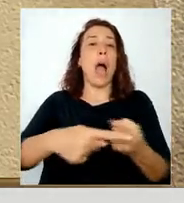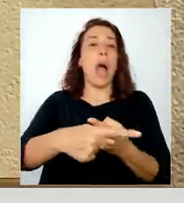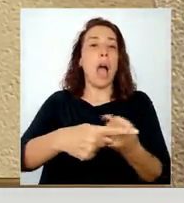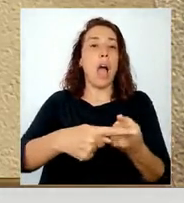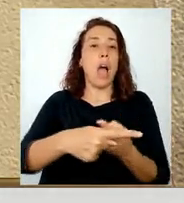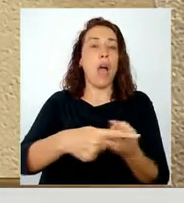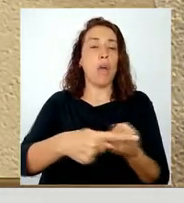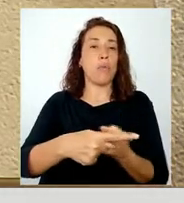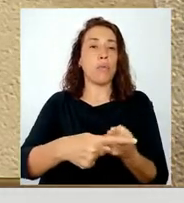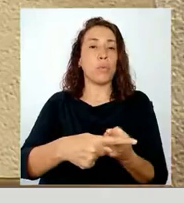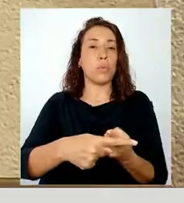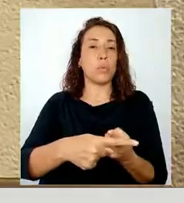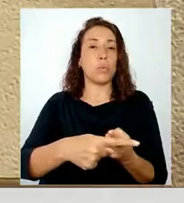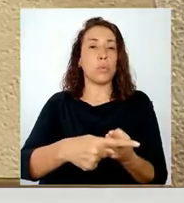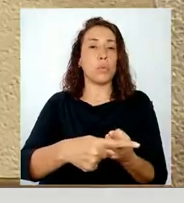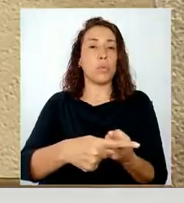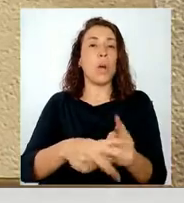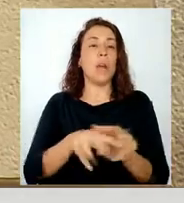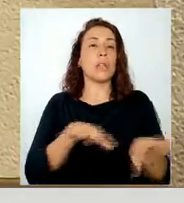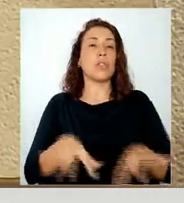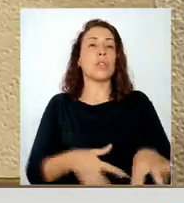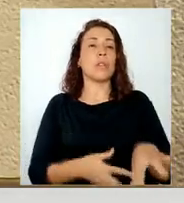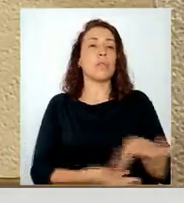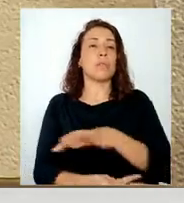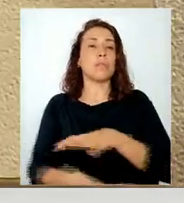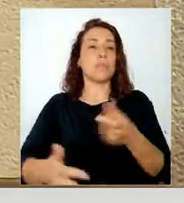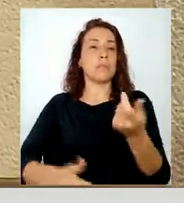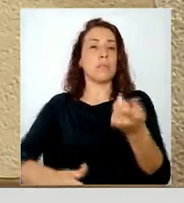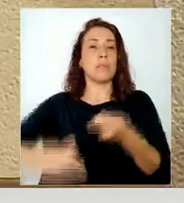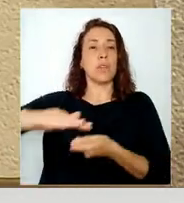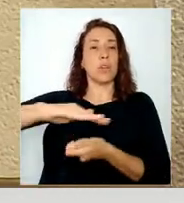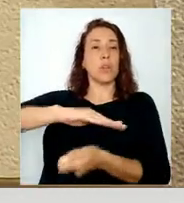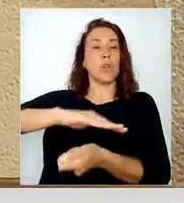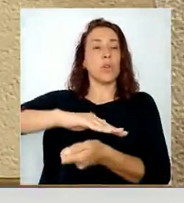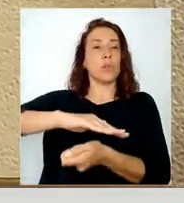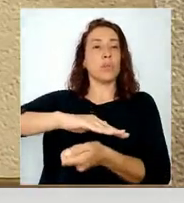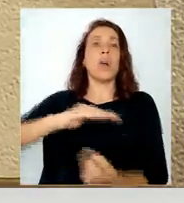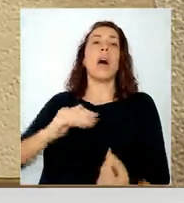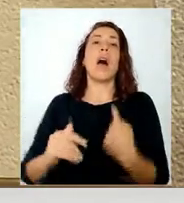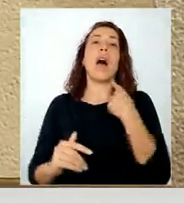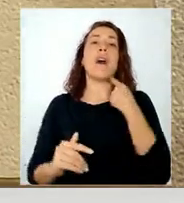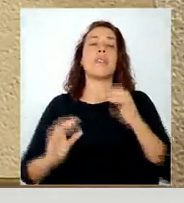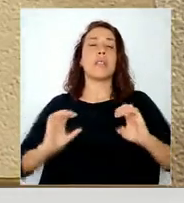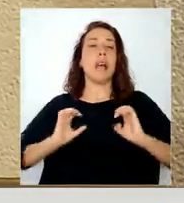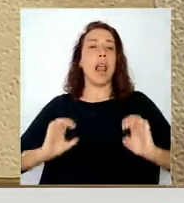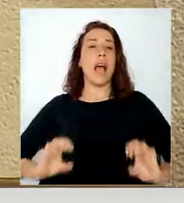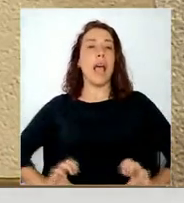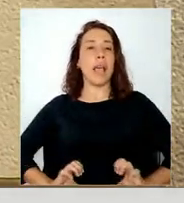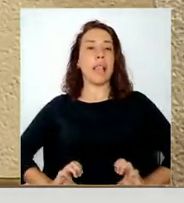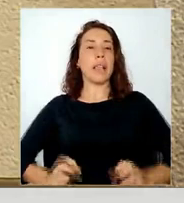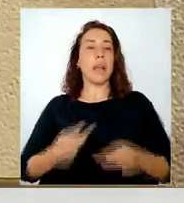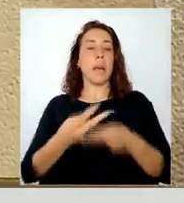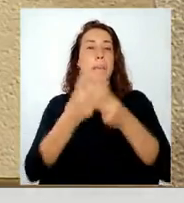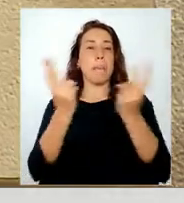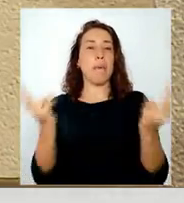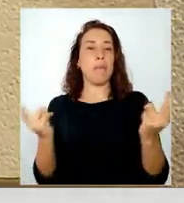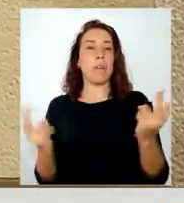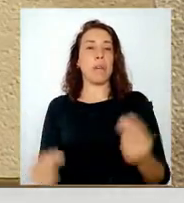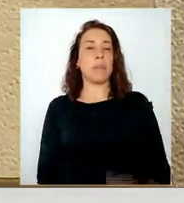realizan actos de corrupción atenta contra la ética pública yo justamente